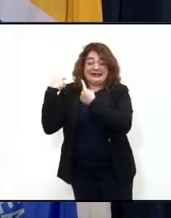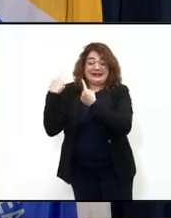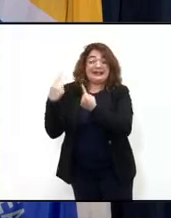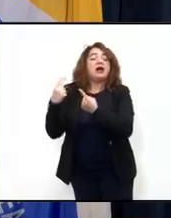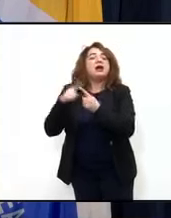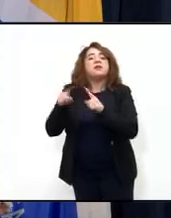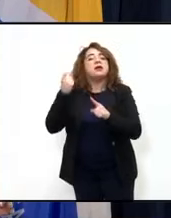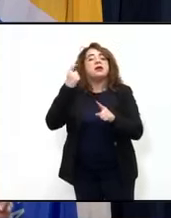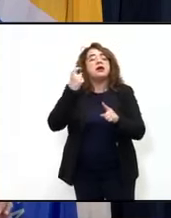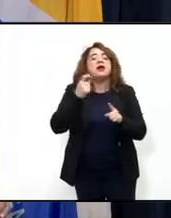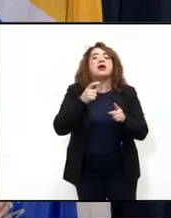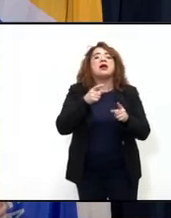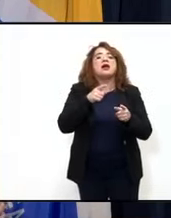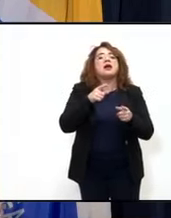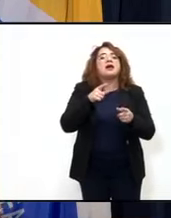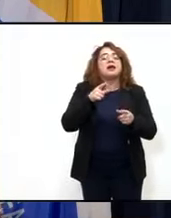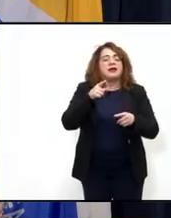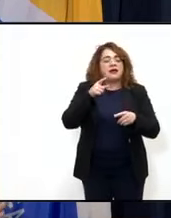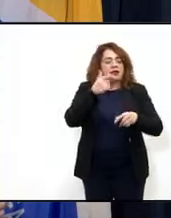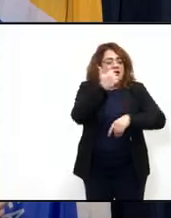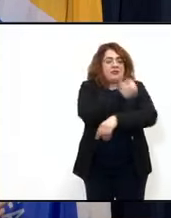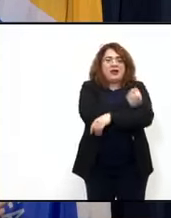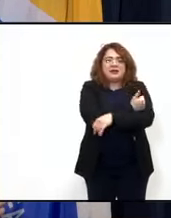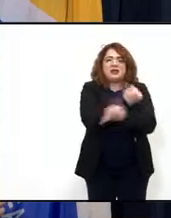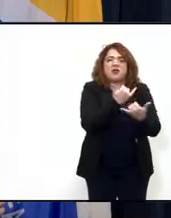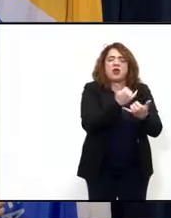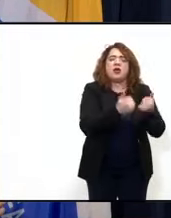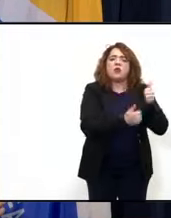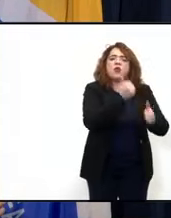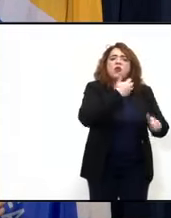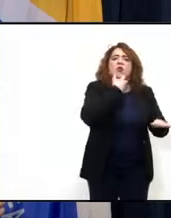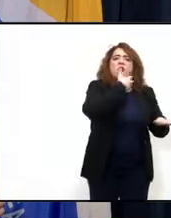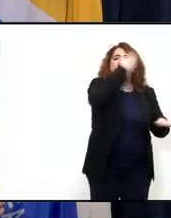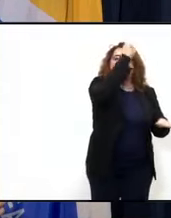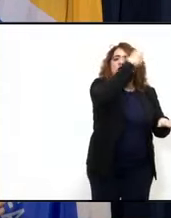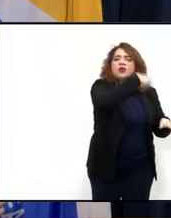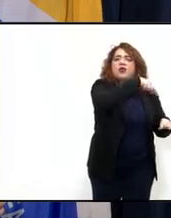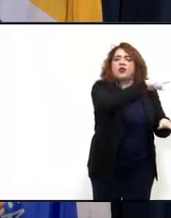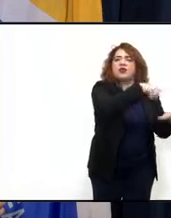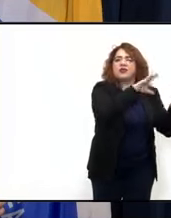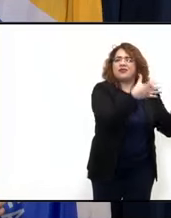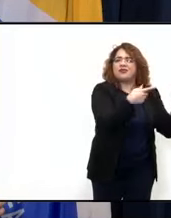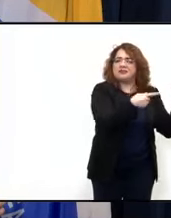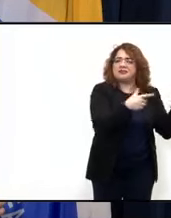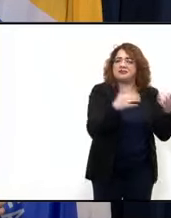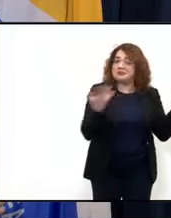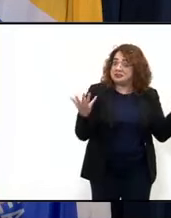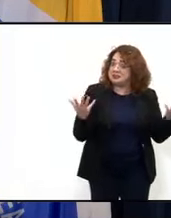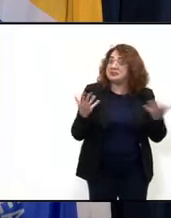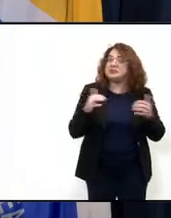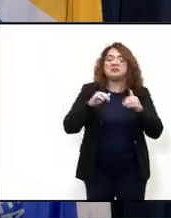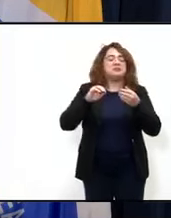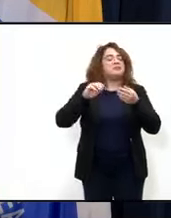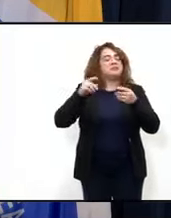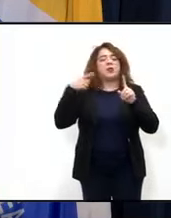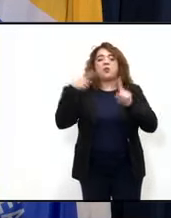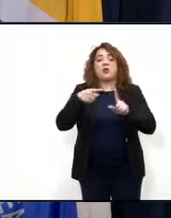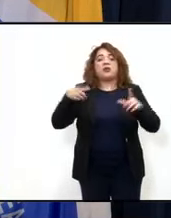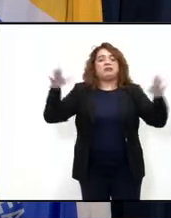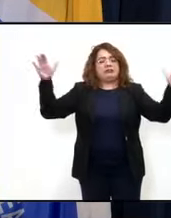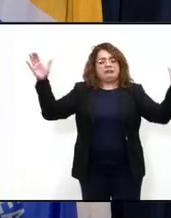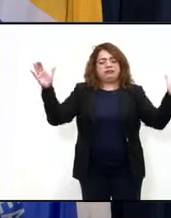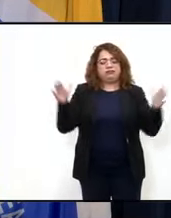Long Beach continúa siendo el modelo del estado para la distribución de las vacunas, y esa semana estamos